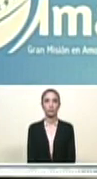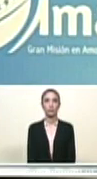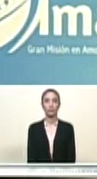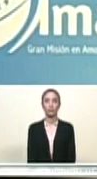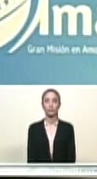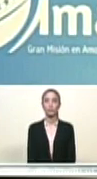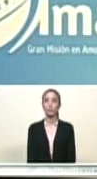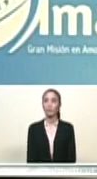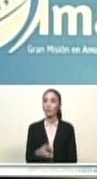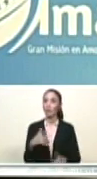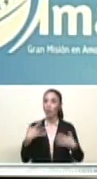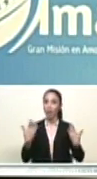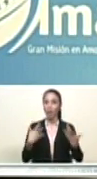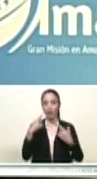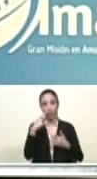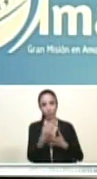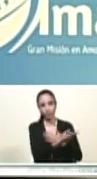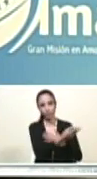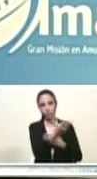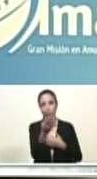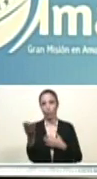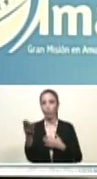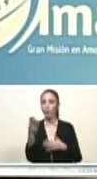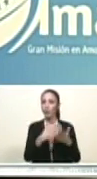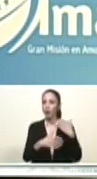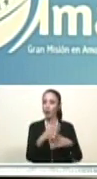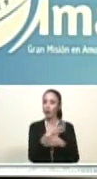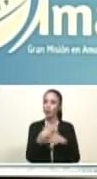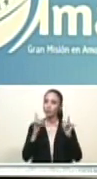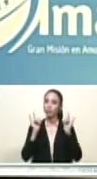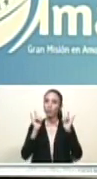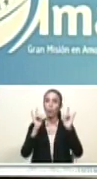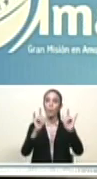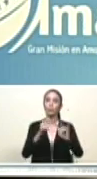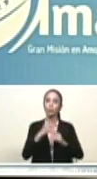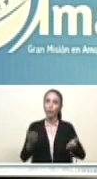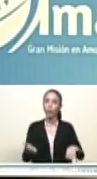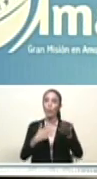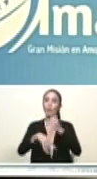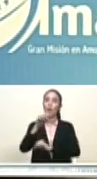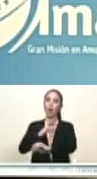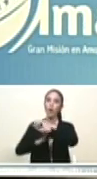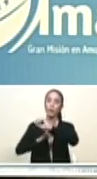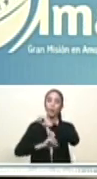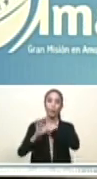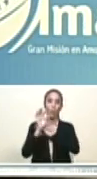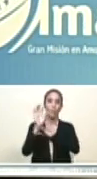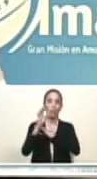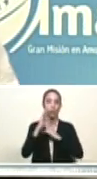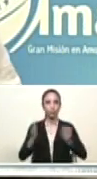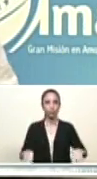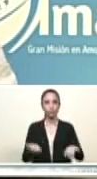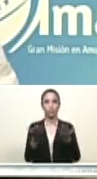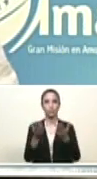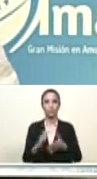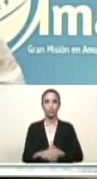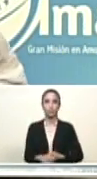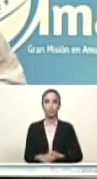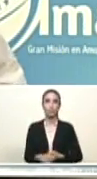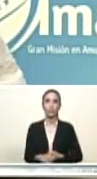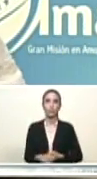verlos. Los queremos mucho. Sigan en la batalla, sigan en el